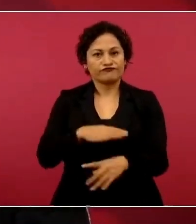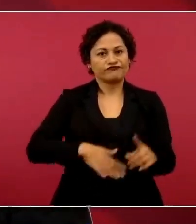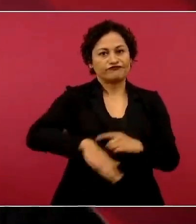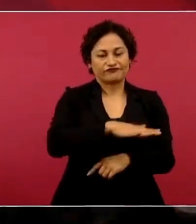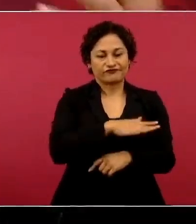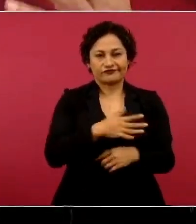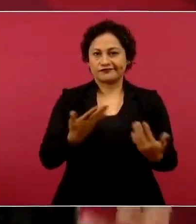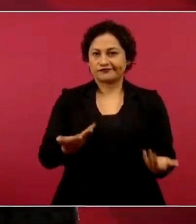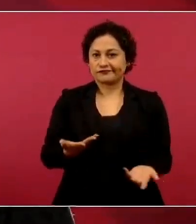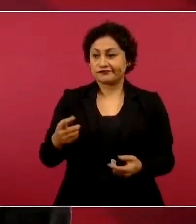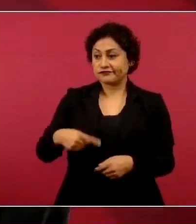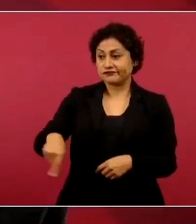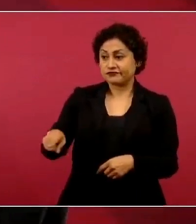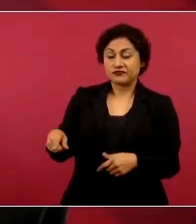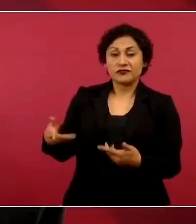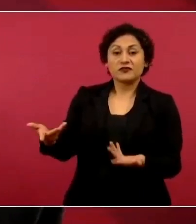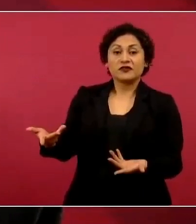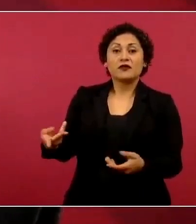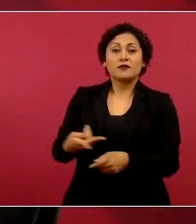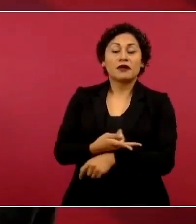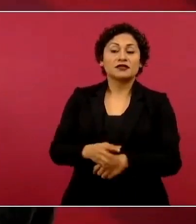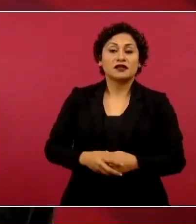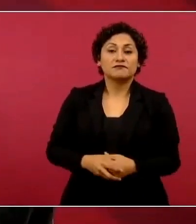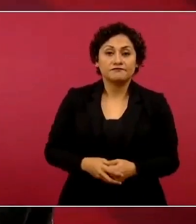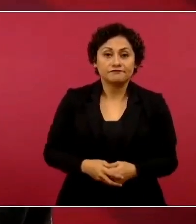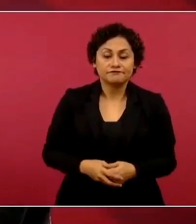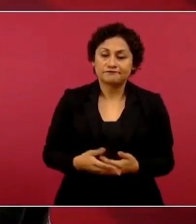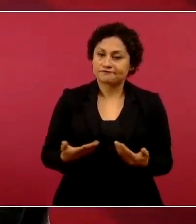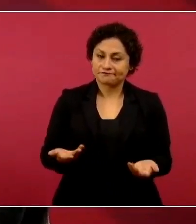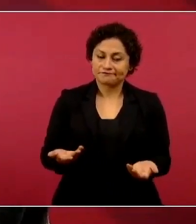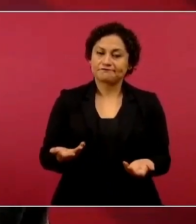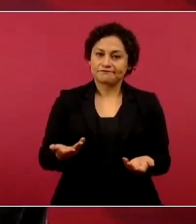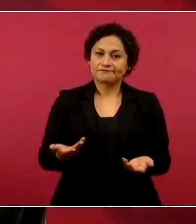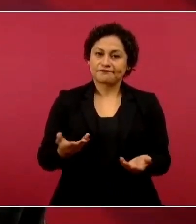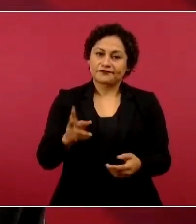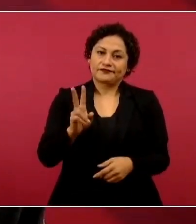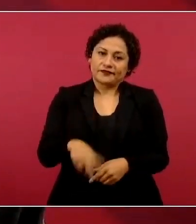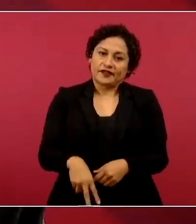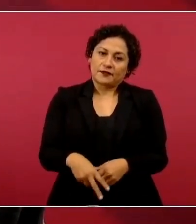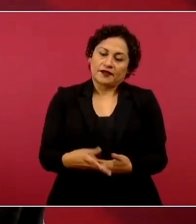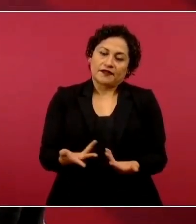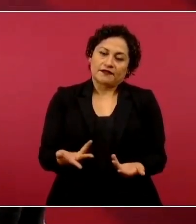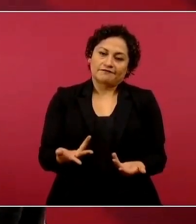Si no, sucede lo que lamentablemente le pasó